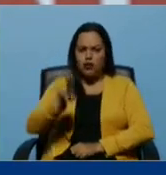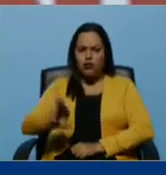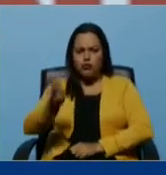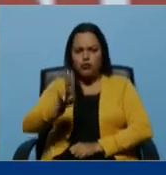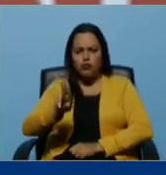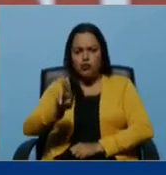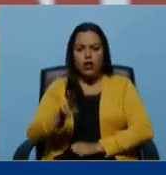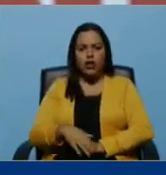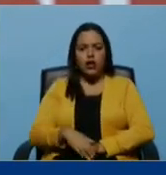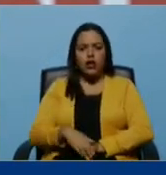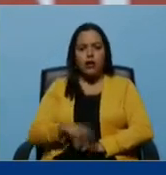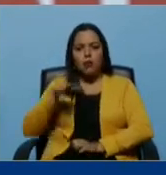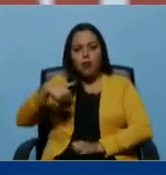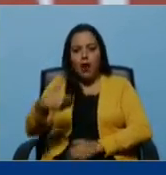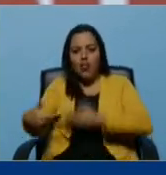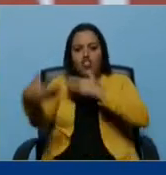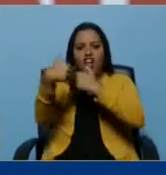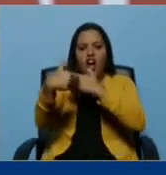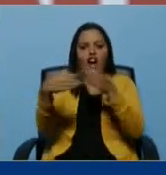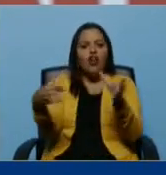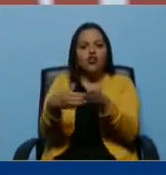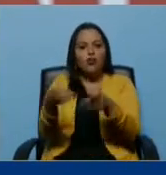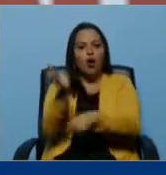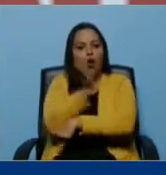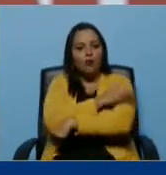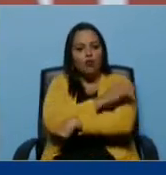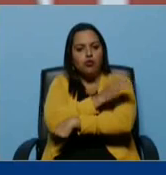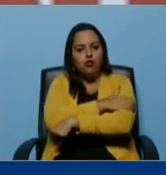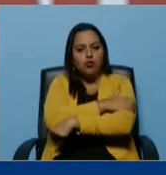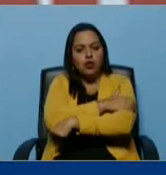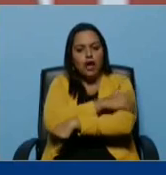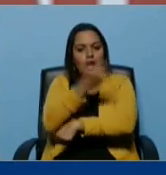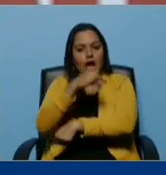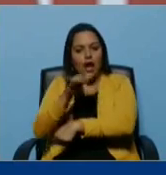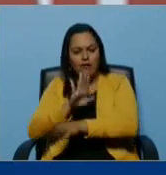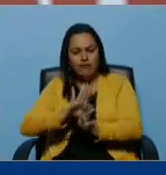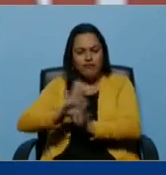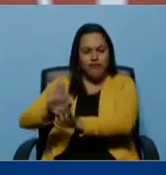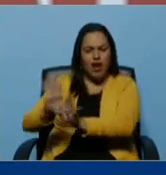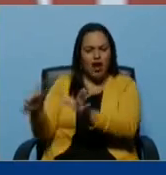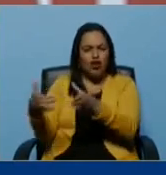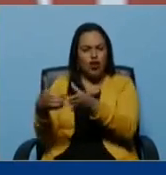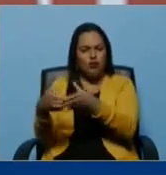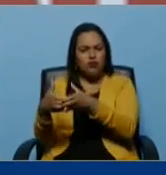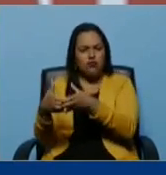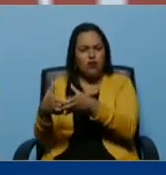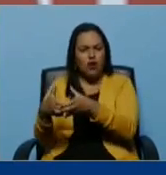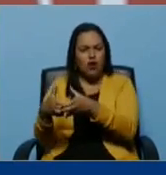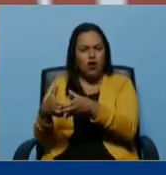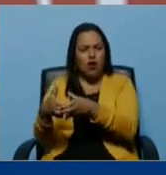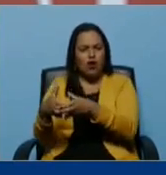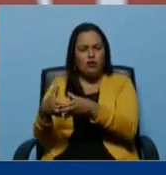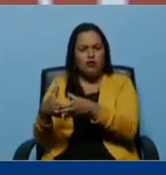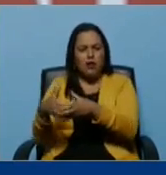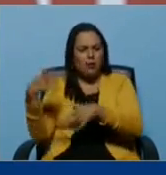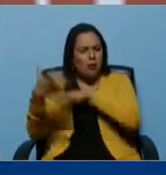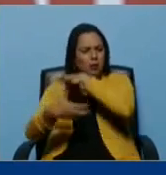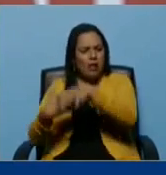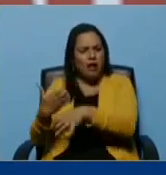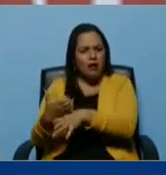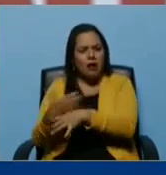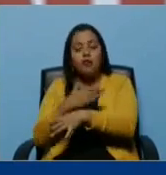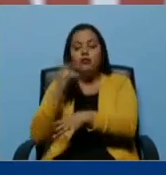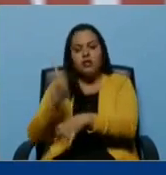usados para atacar sectores opositores que se han venido alejando del fascismo, que decidieron participar. Y